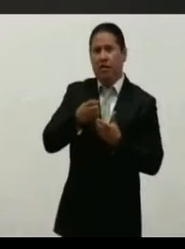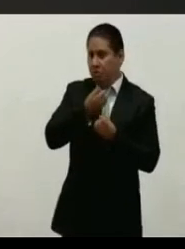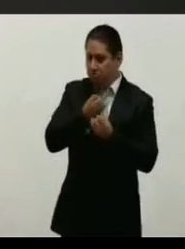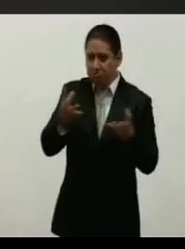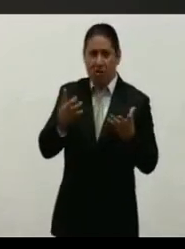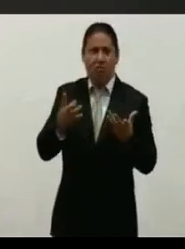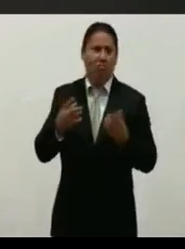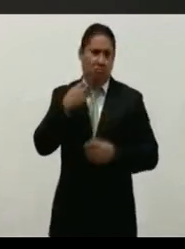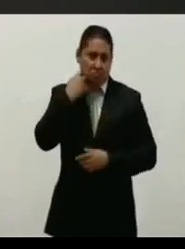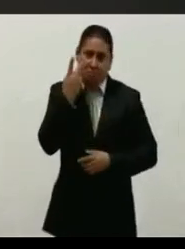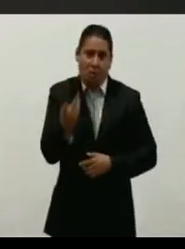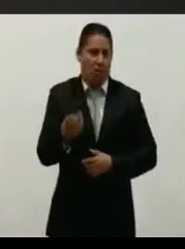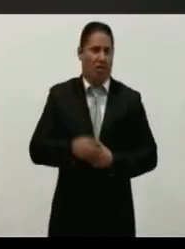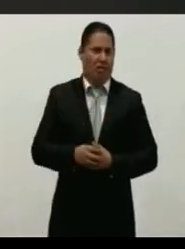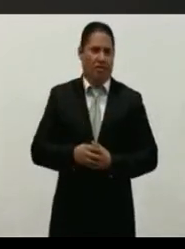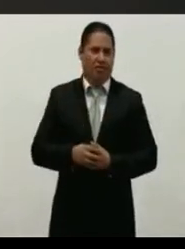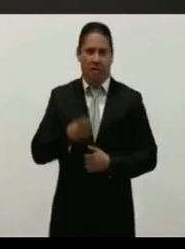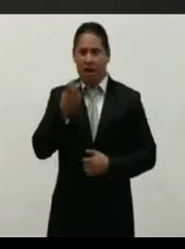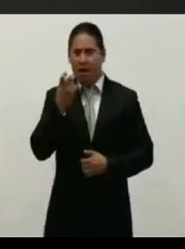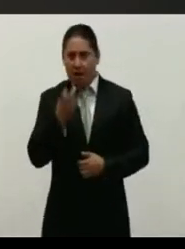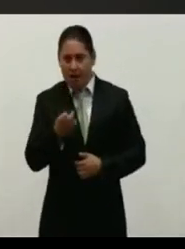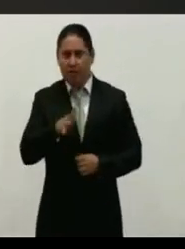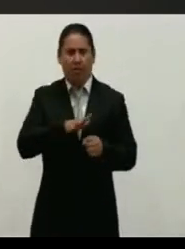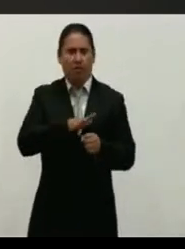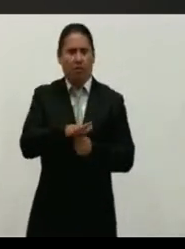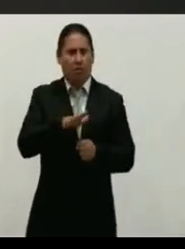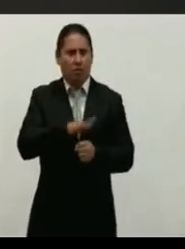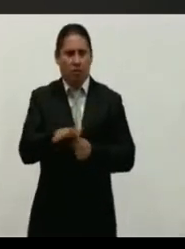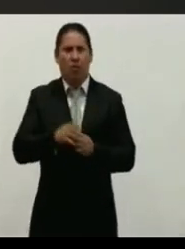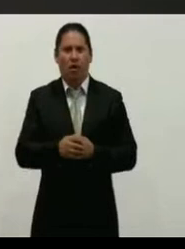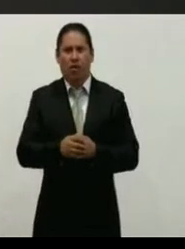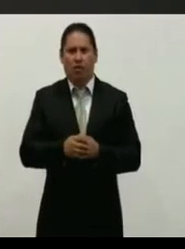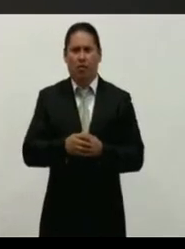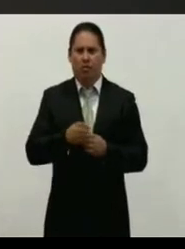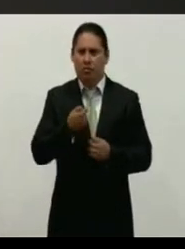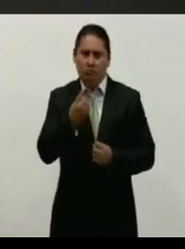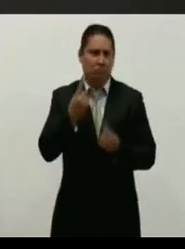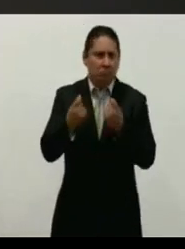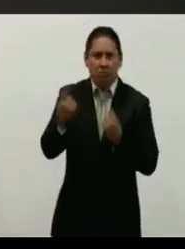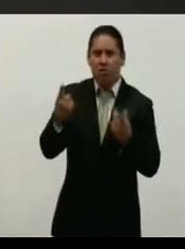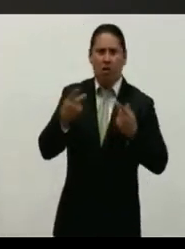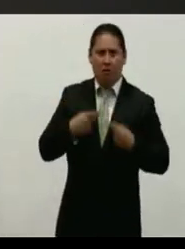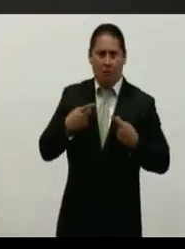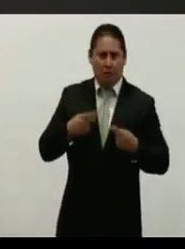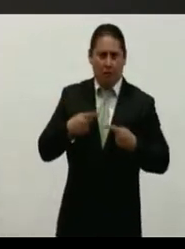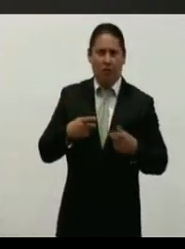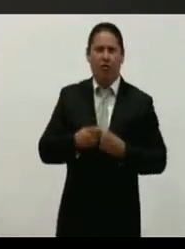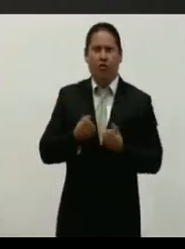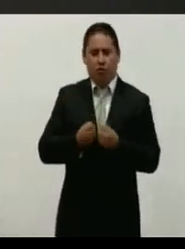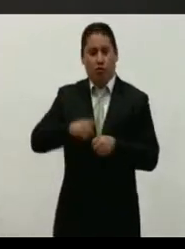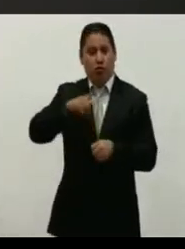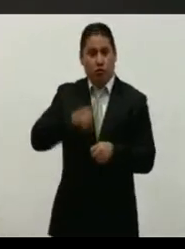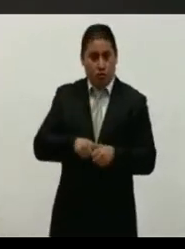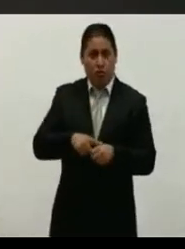igualitario. Son la fórmula mediante las cuales las profundas diferencias de los ciudadanos en sociedades complejas se